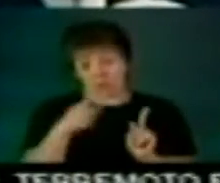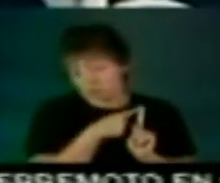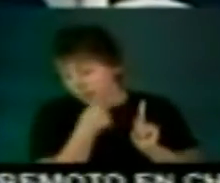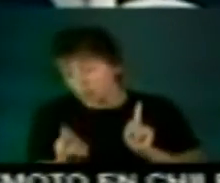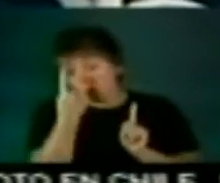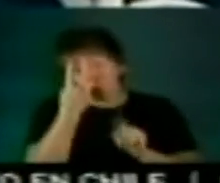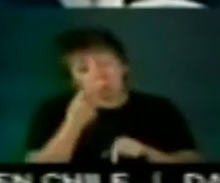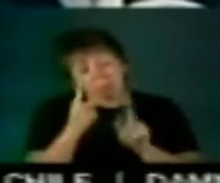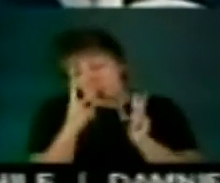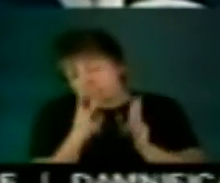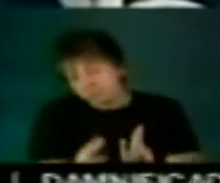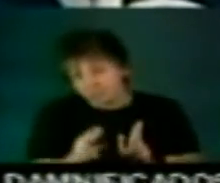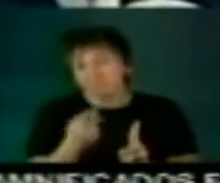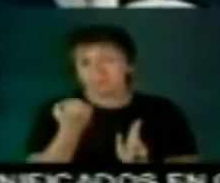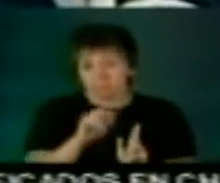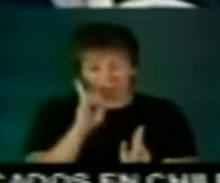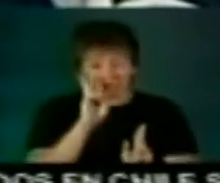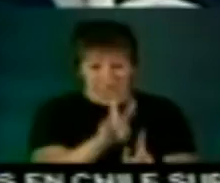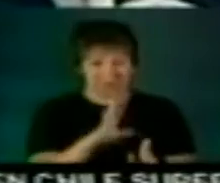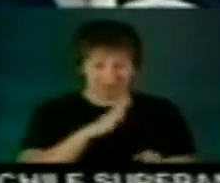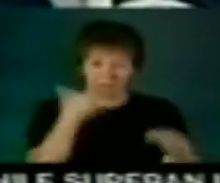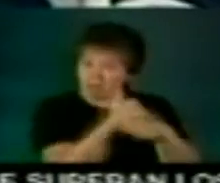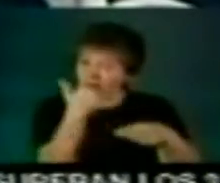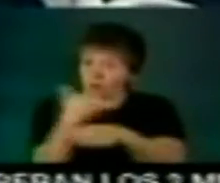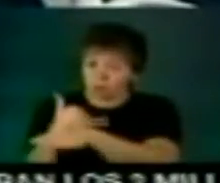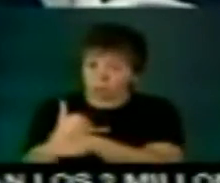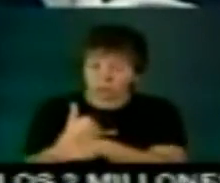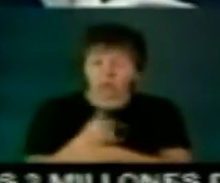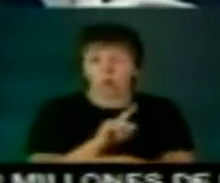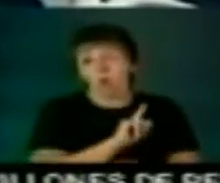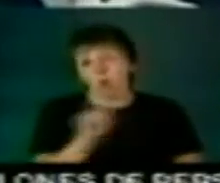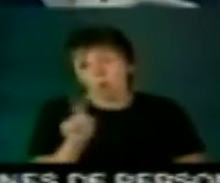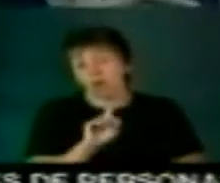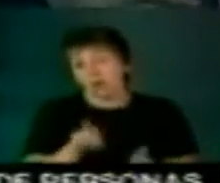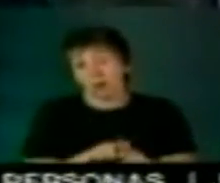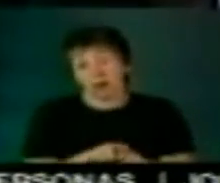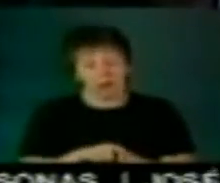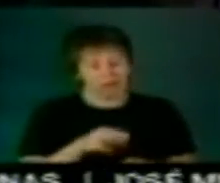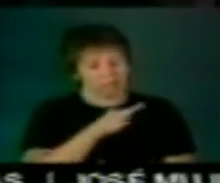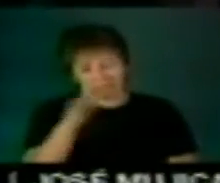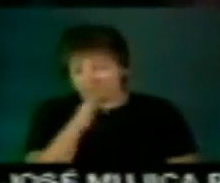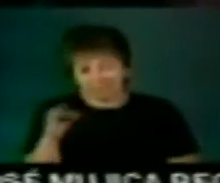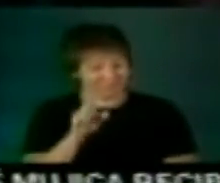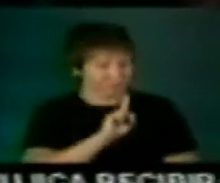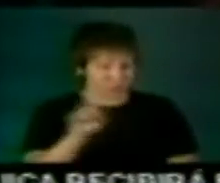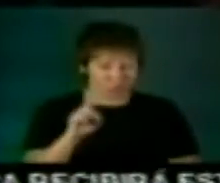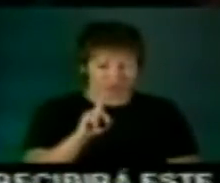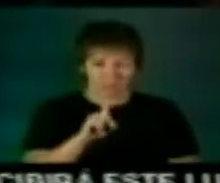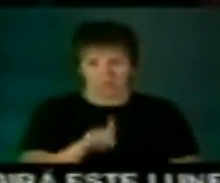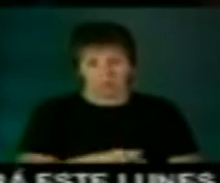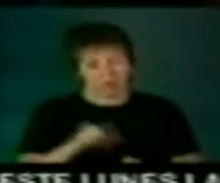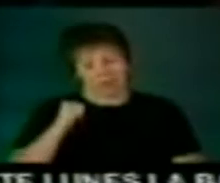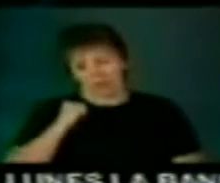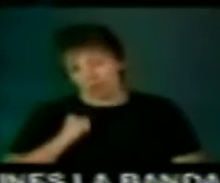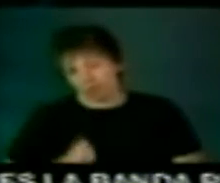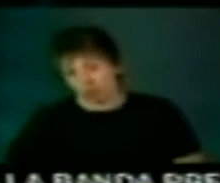pueden considerarse errores o desaciertos. Cuando duran décadas, más